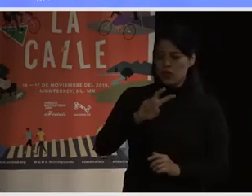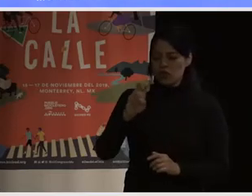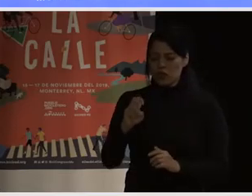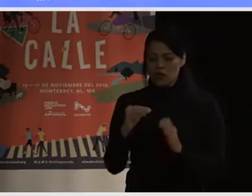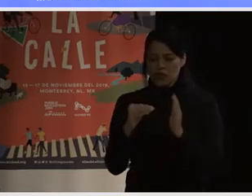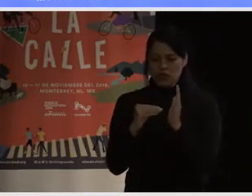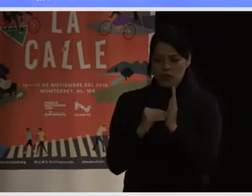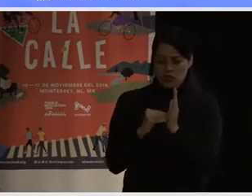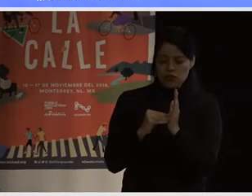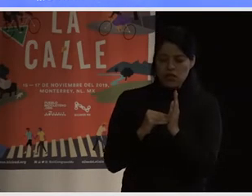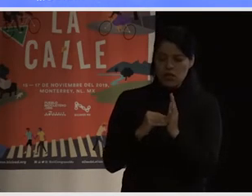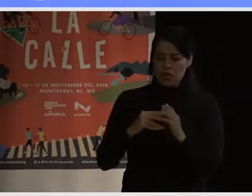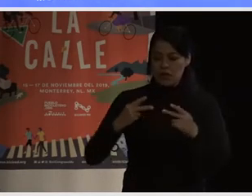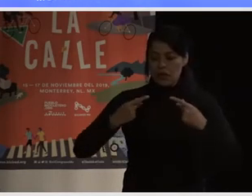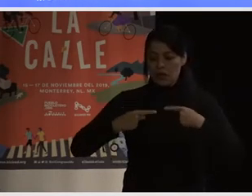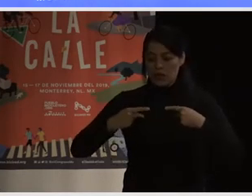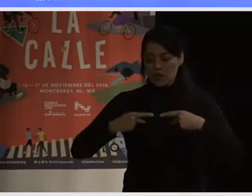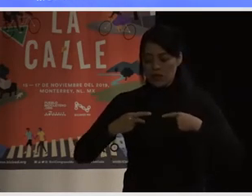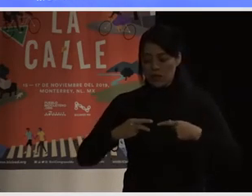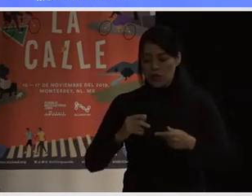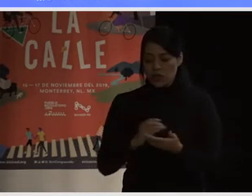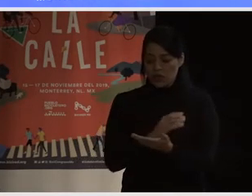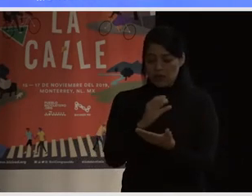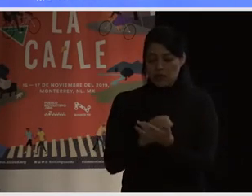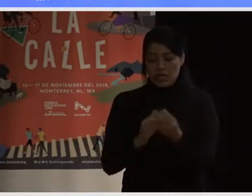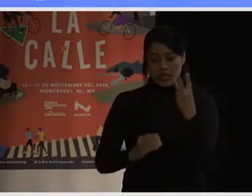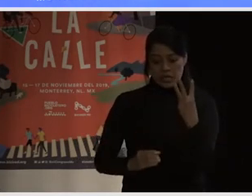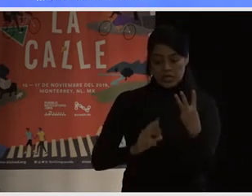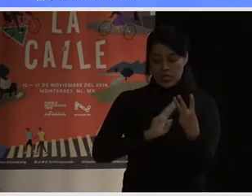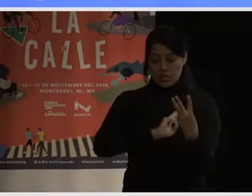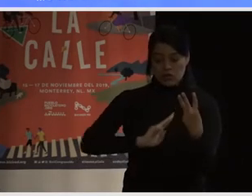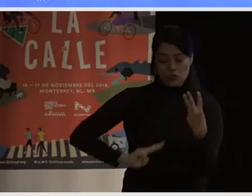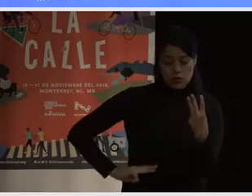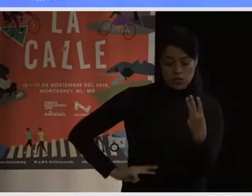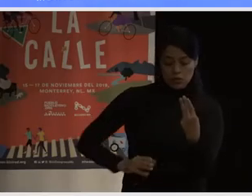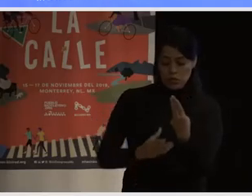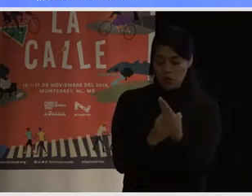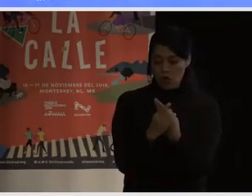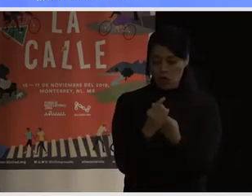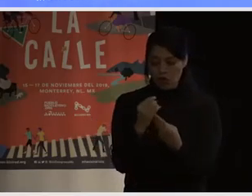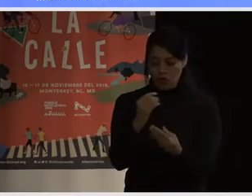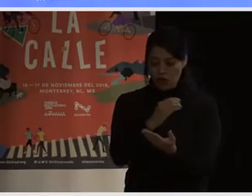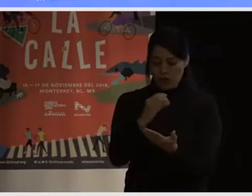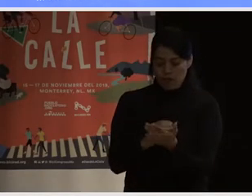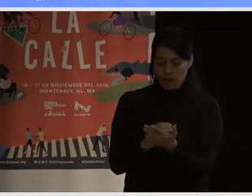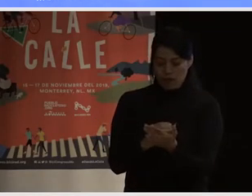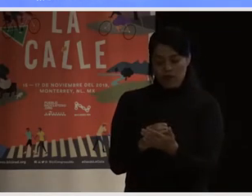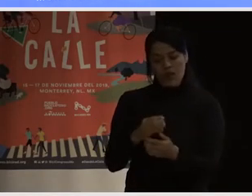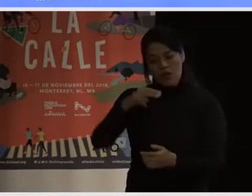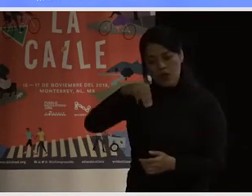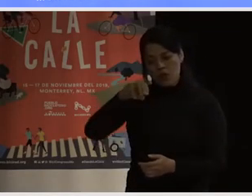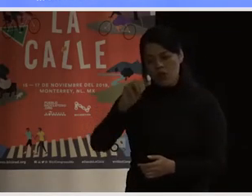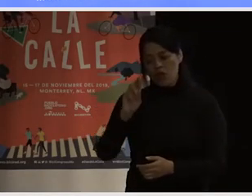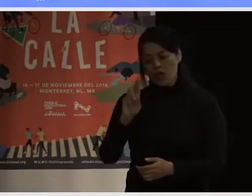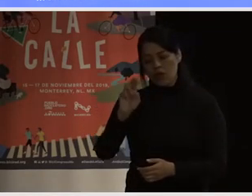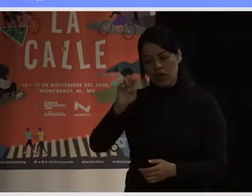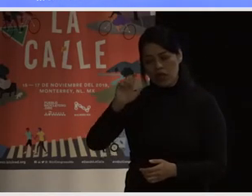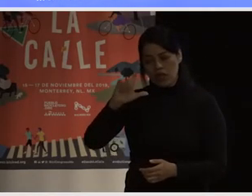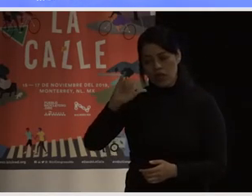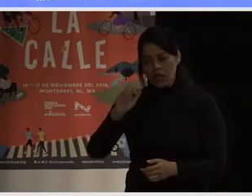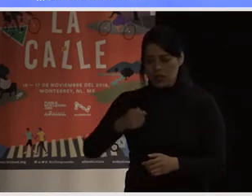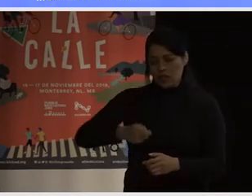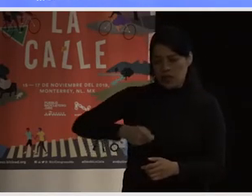cerca de un millón doscientos mil habitantes somos tres municipios de los cuales pues prácticamente la ciudad de morelia es la que aporta pues la